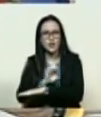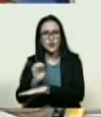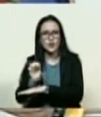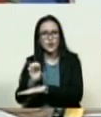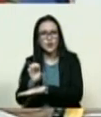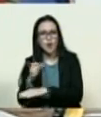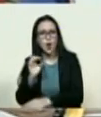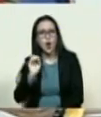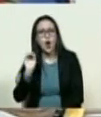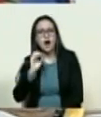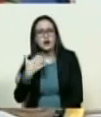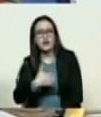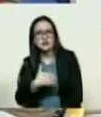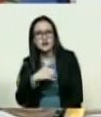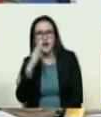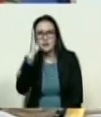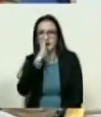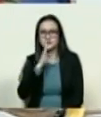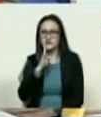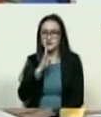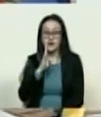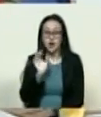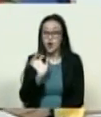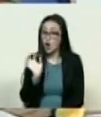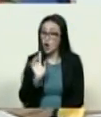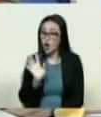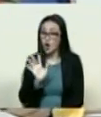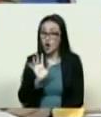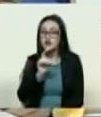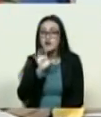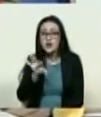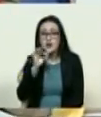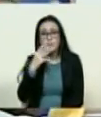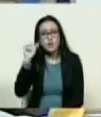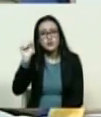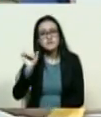de Argentina o de Brasil, lo eligieron los venezolanos y las venezolanas.